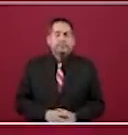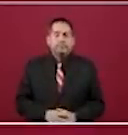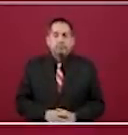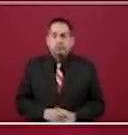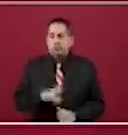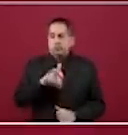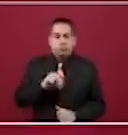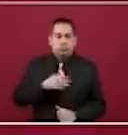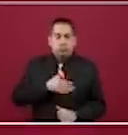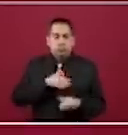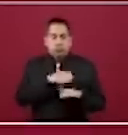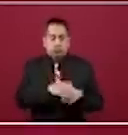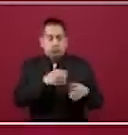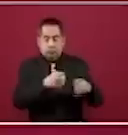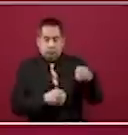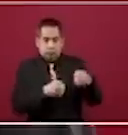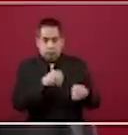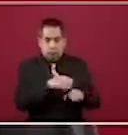no es un asunto jurídico,